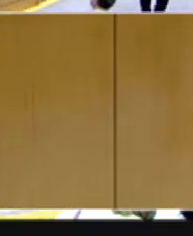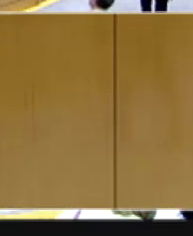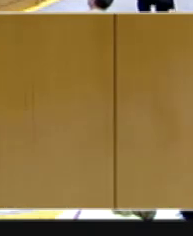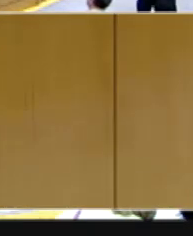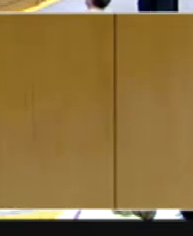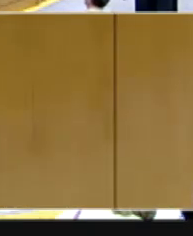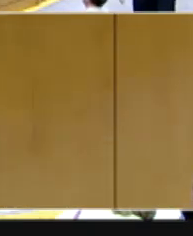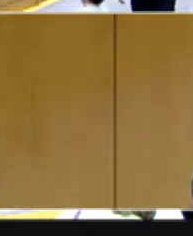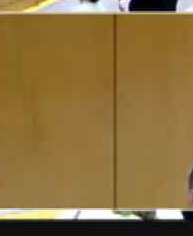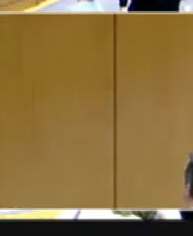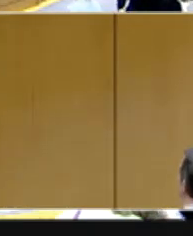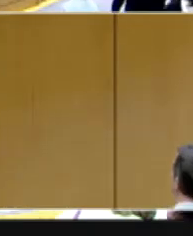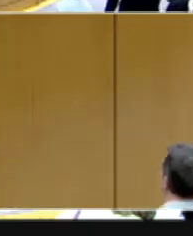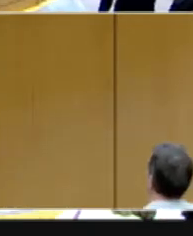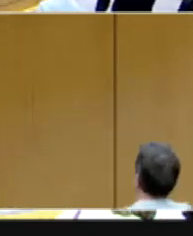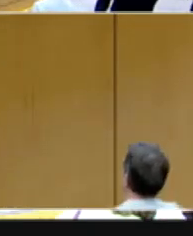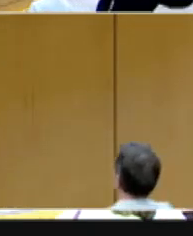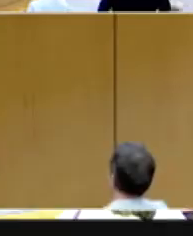y ya decimos buenas tardes